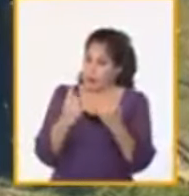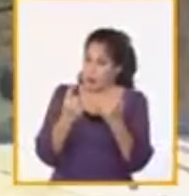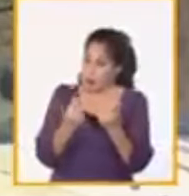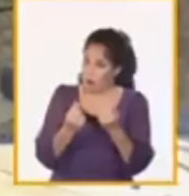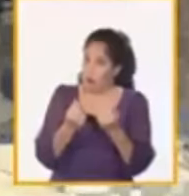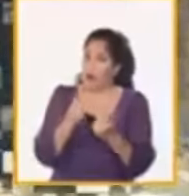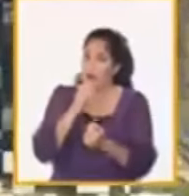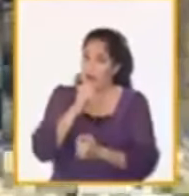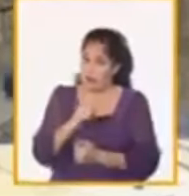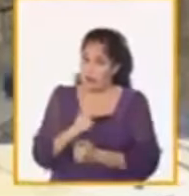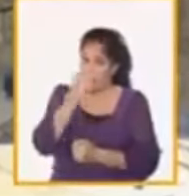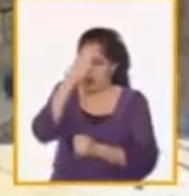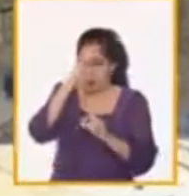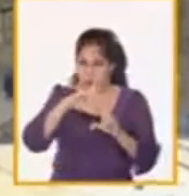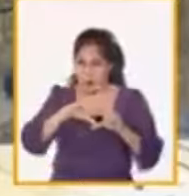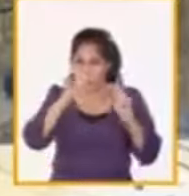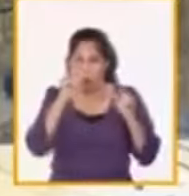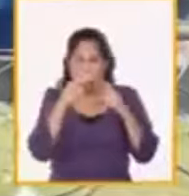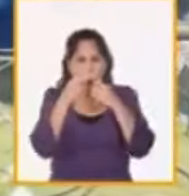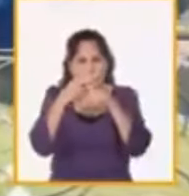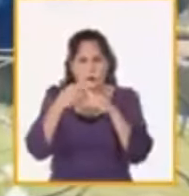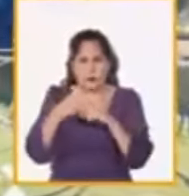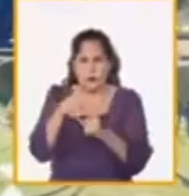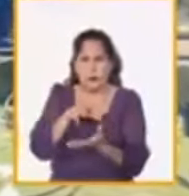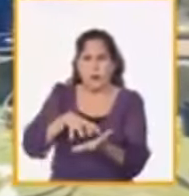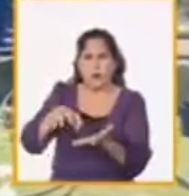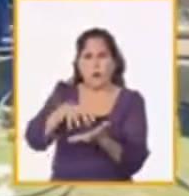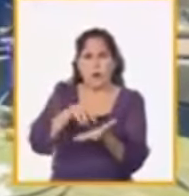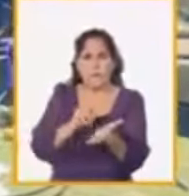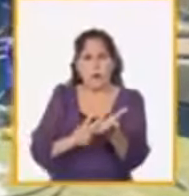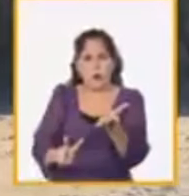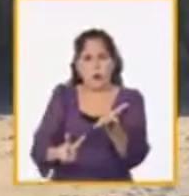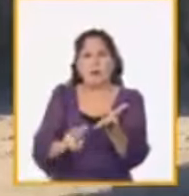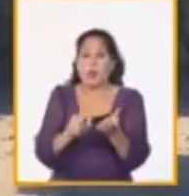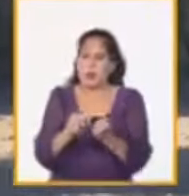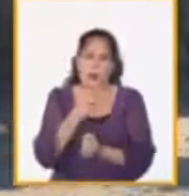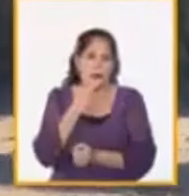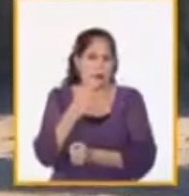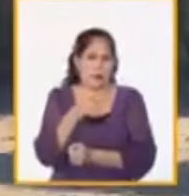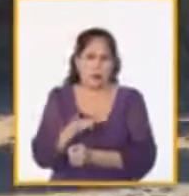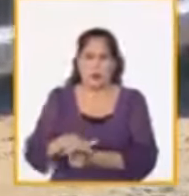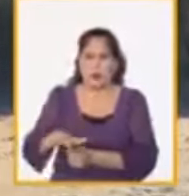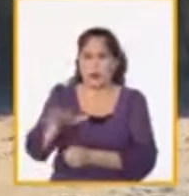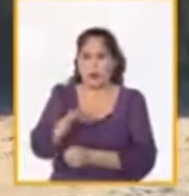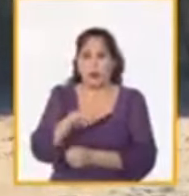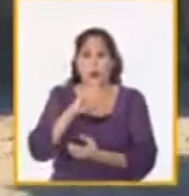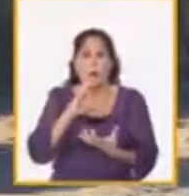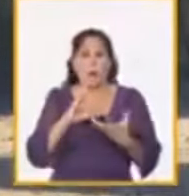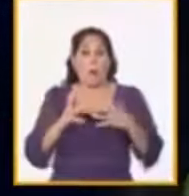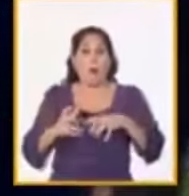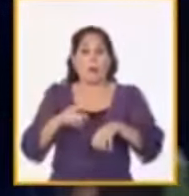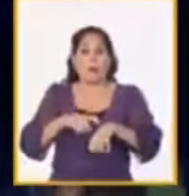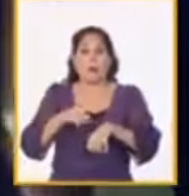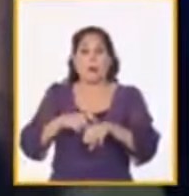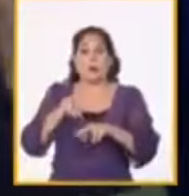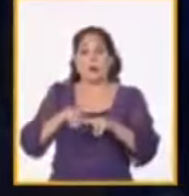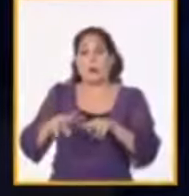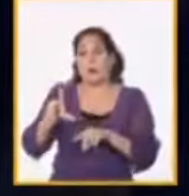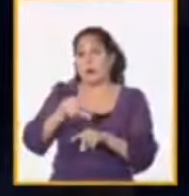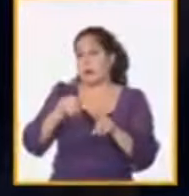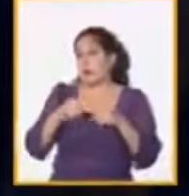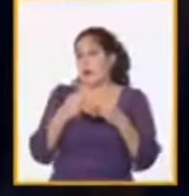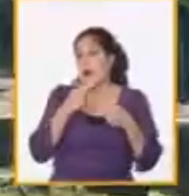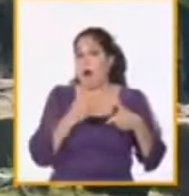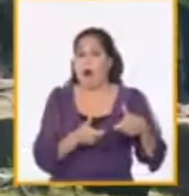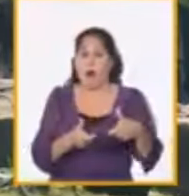vive Cuba, buscar soluciones desde los territorios tiene que ser la respuesta. Momentos complejos se viven en Holguín en relación al abasto de